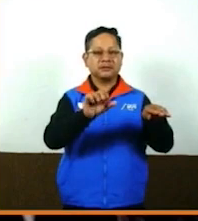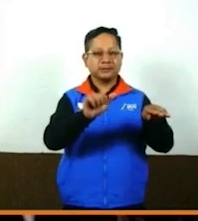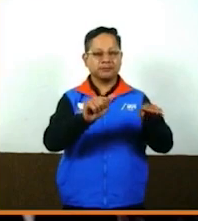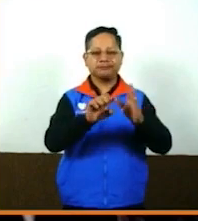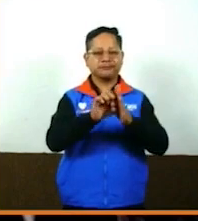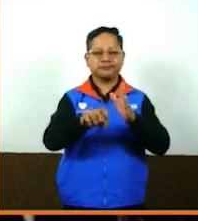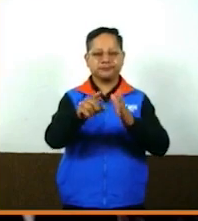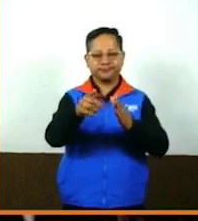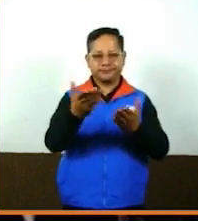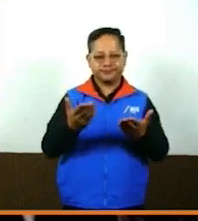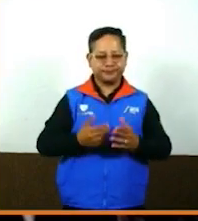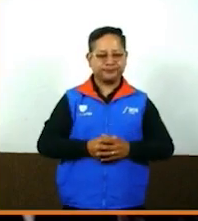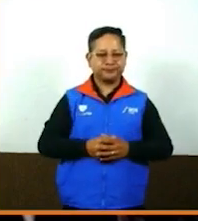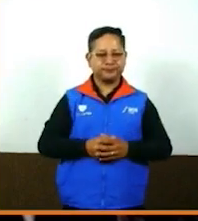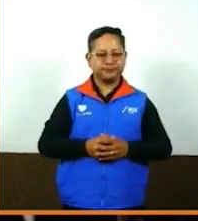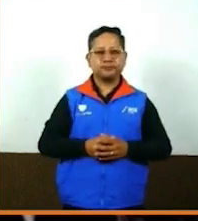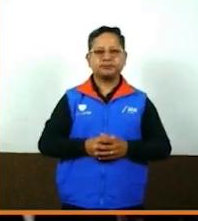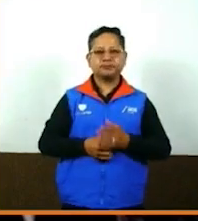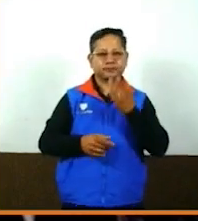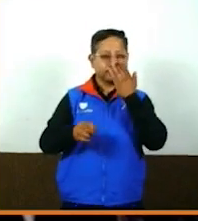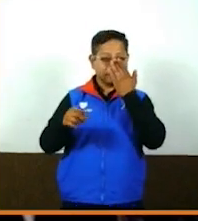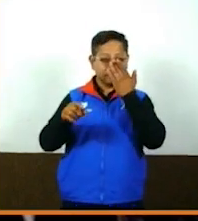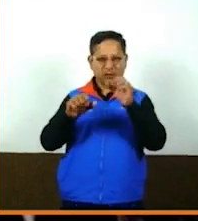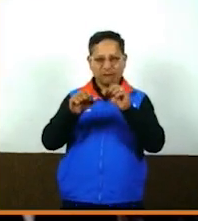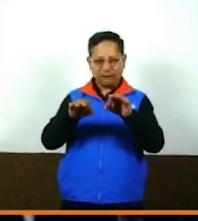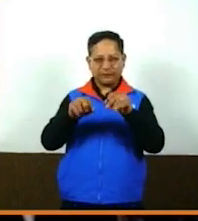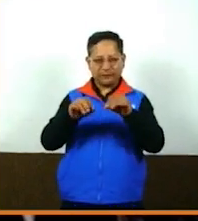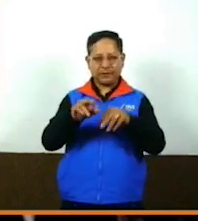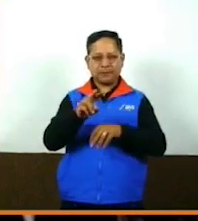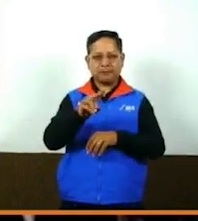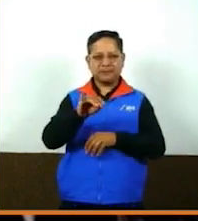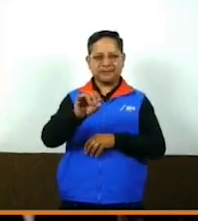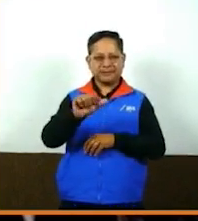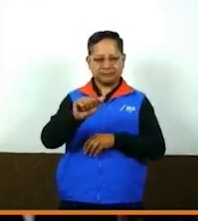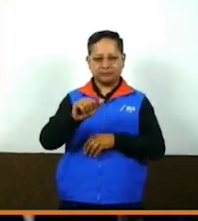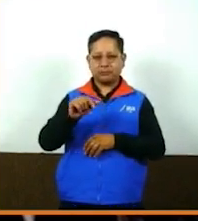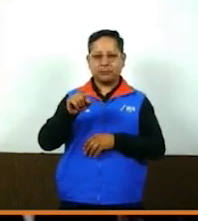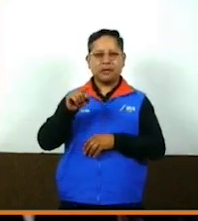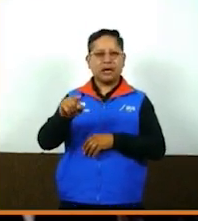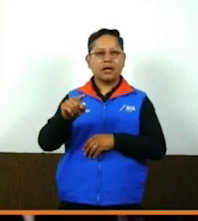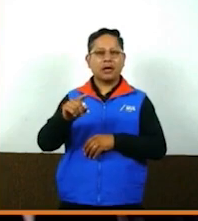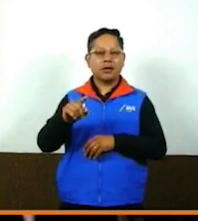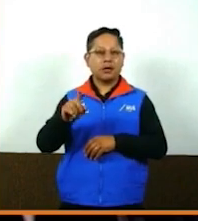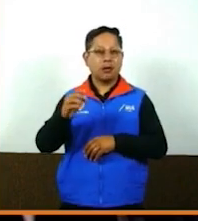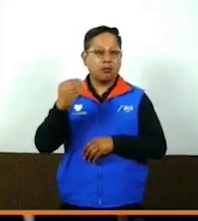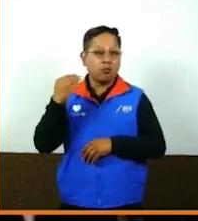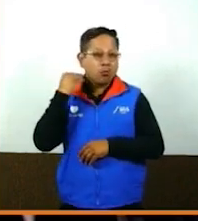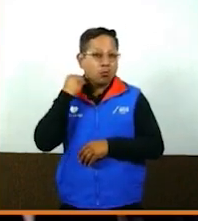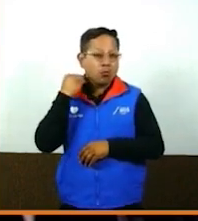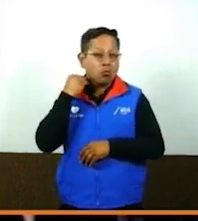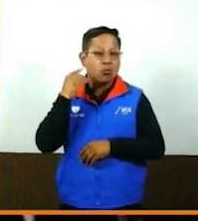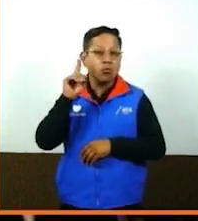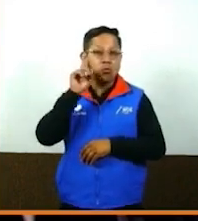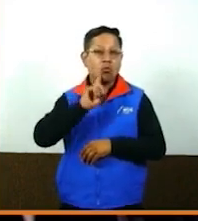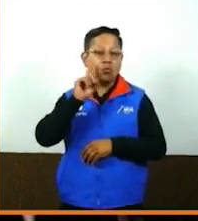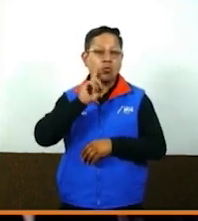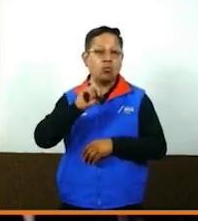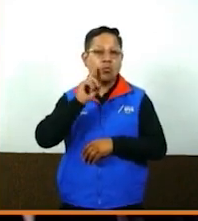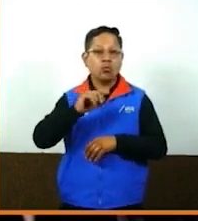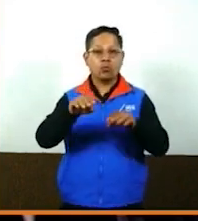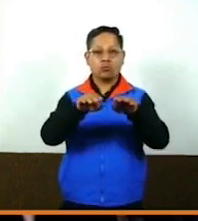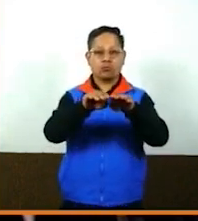y les voy a dar un ejemplo, en los despachos que contrata Visa, la mitad de las abogadas que le dan atención tienen que ser